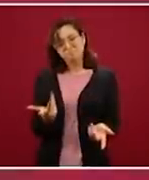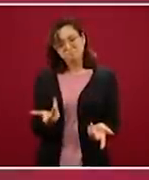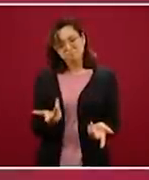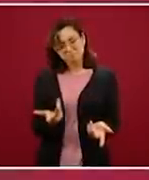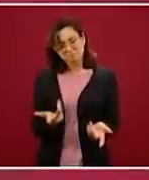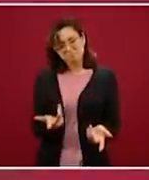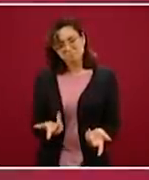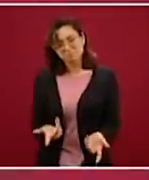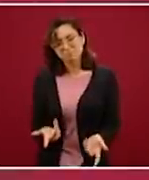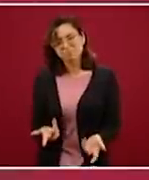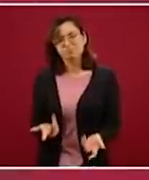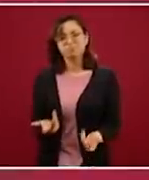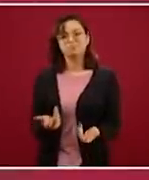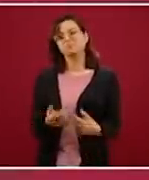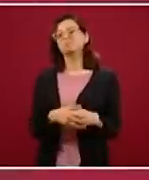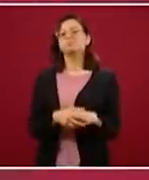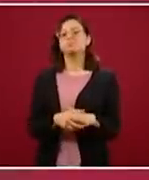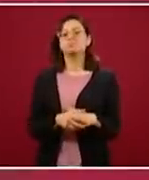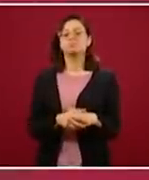lo de las